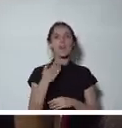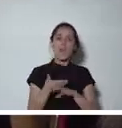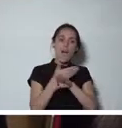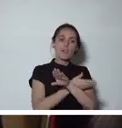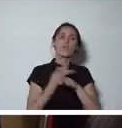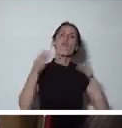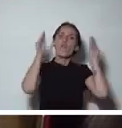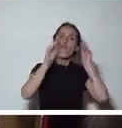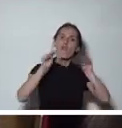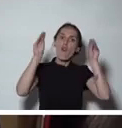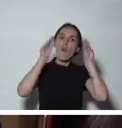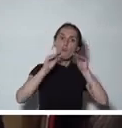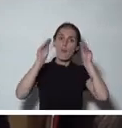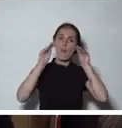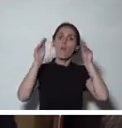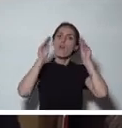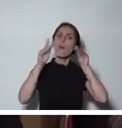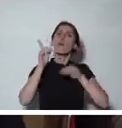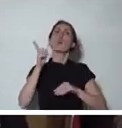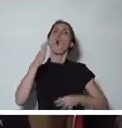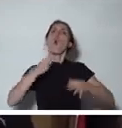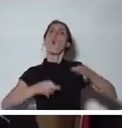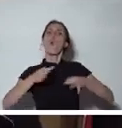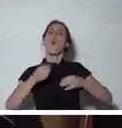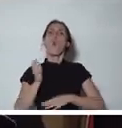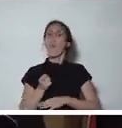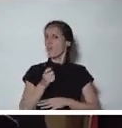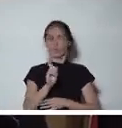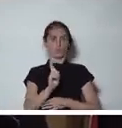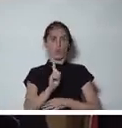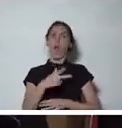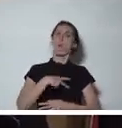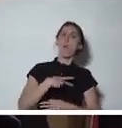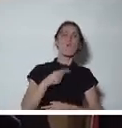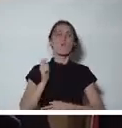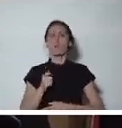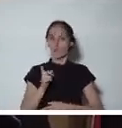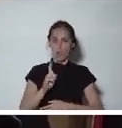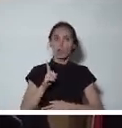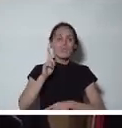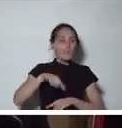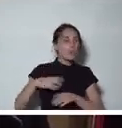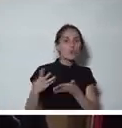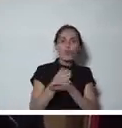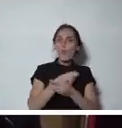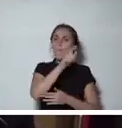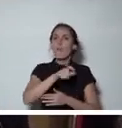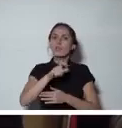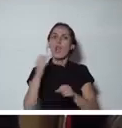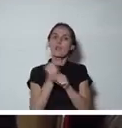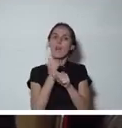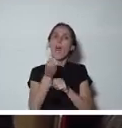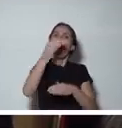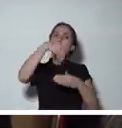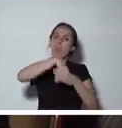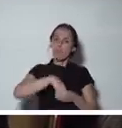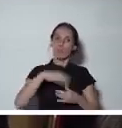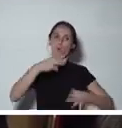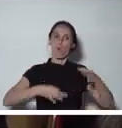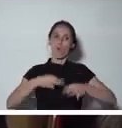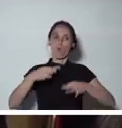funcionarios que tienen que intervenir en esos procesos y que haya igualdad de presencia de las mujeres o sea da vergüenza ajena ver esas cúpulas